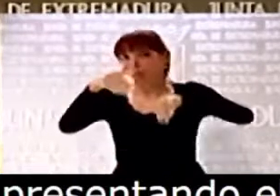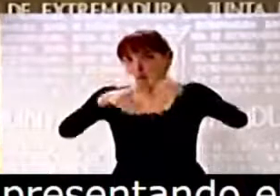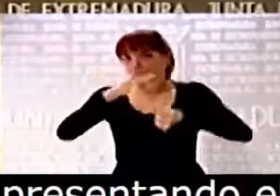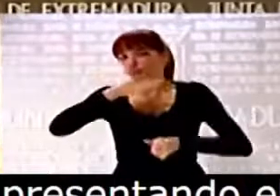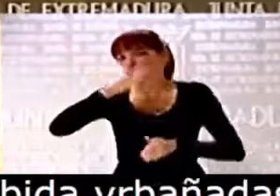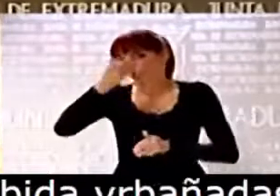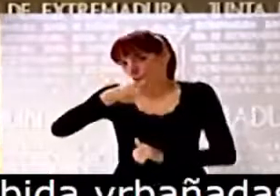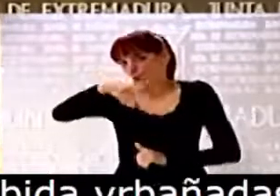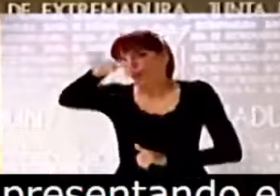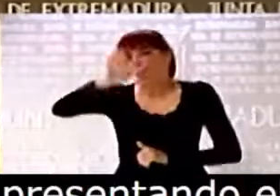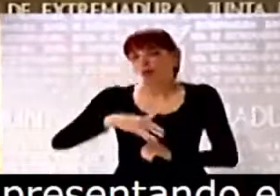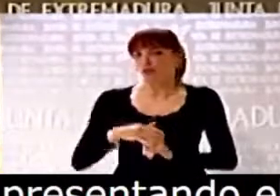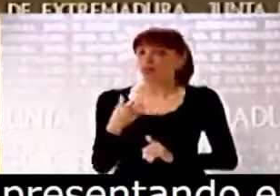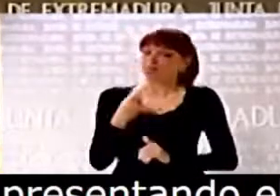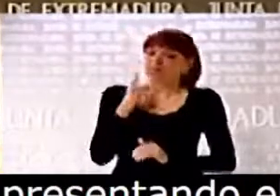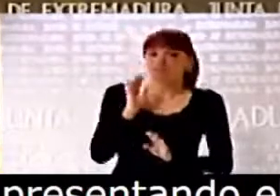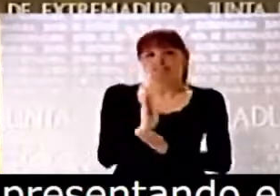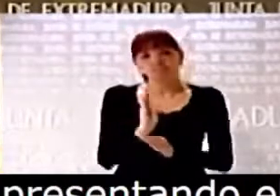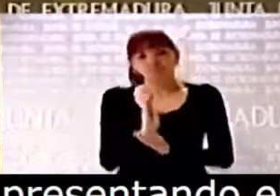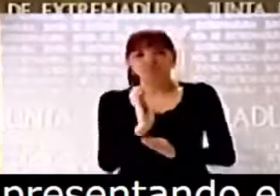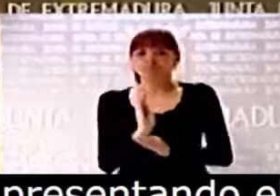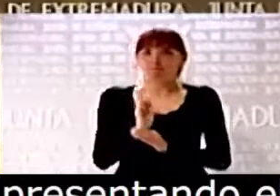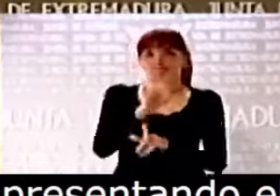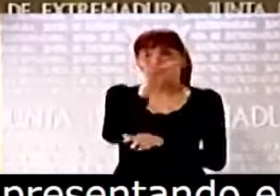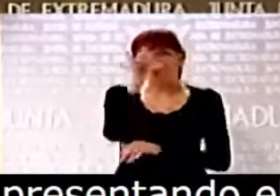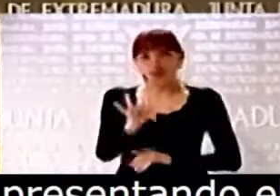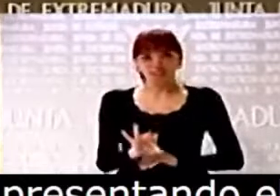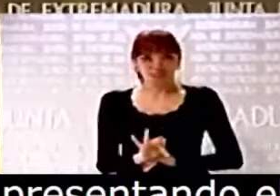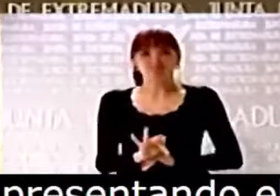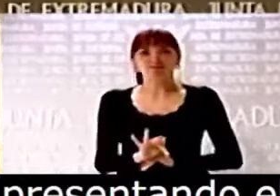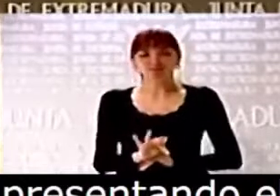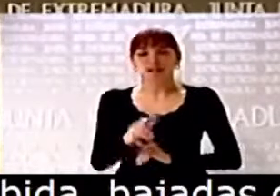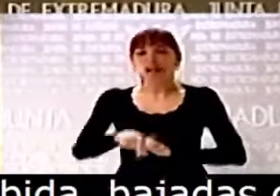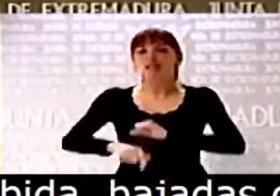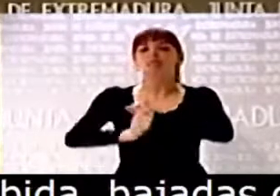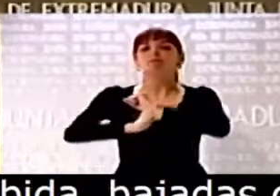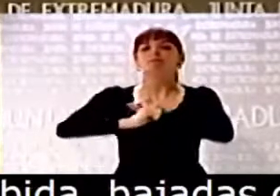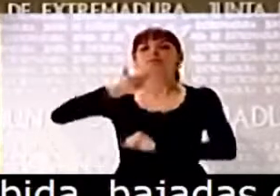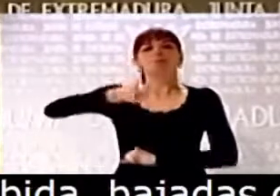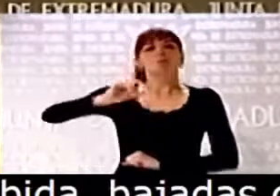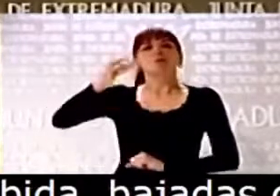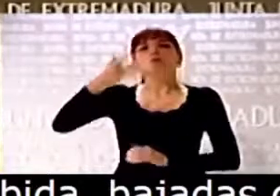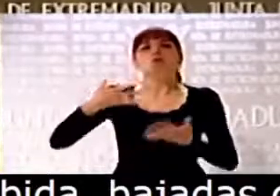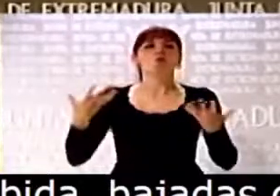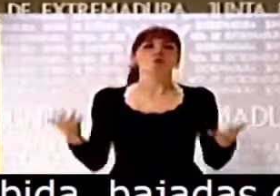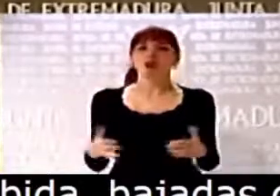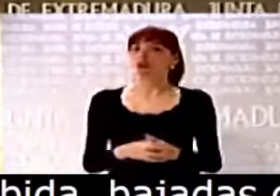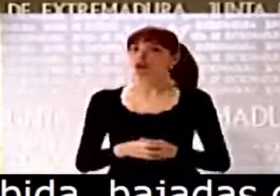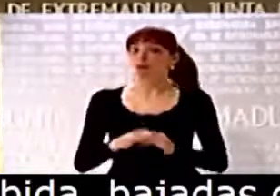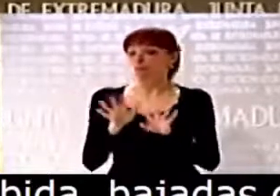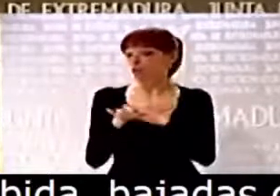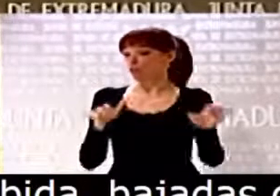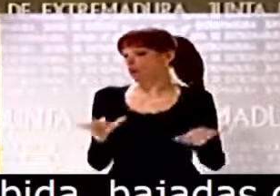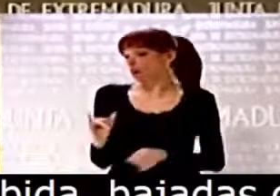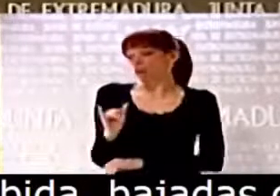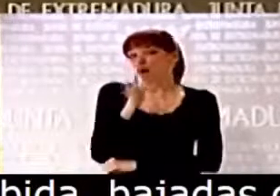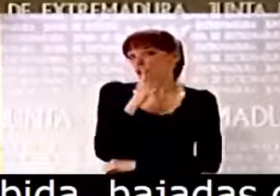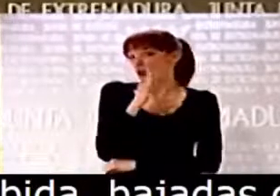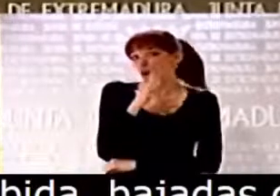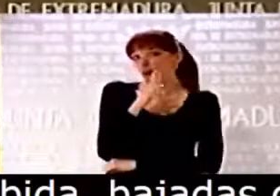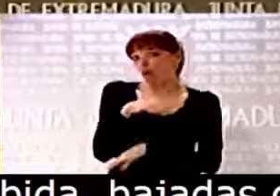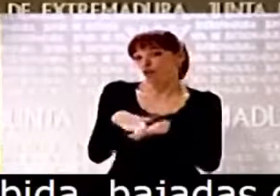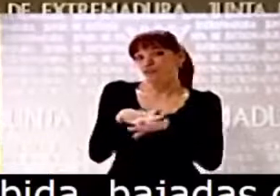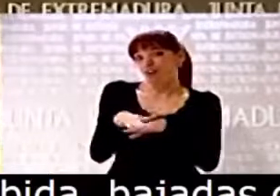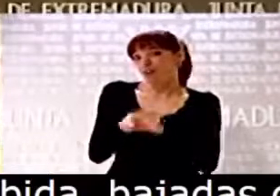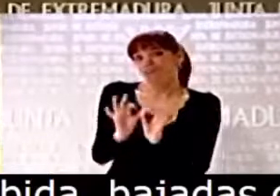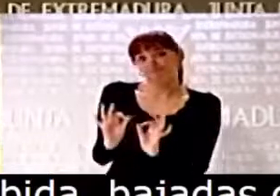tanto, yo sería prudente con cualquier encuesta, la clave aquí para mí es la mayoría que actualmente sostiene este Gobierno